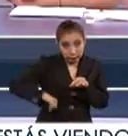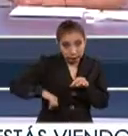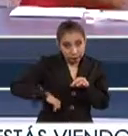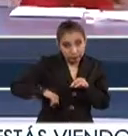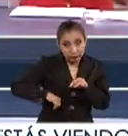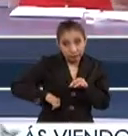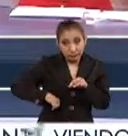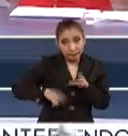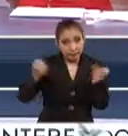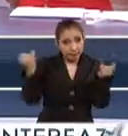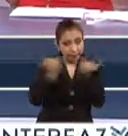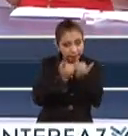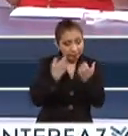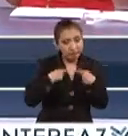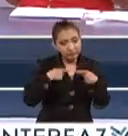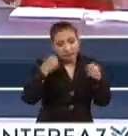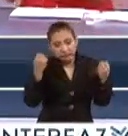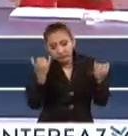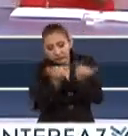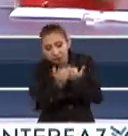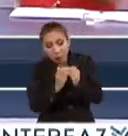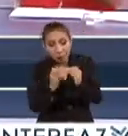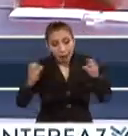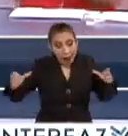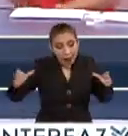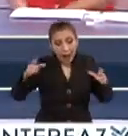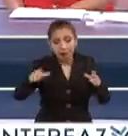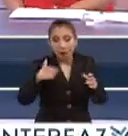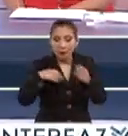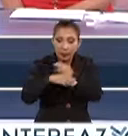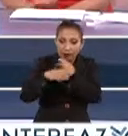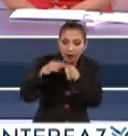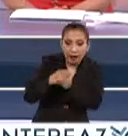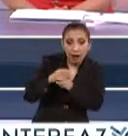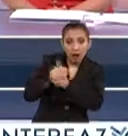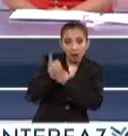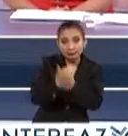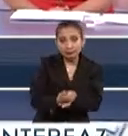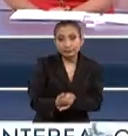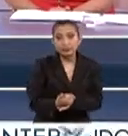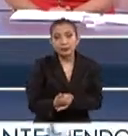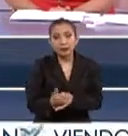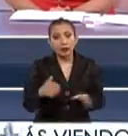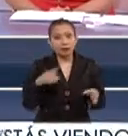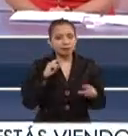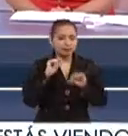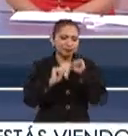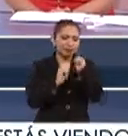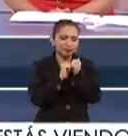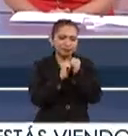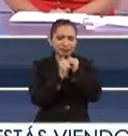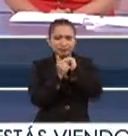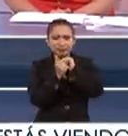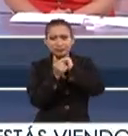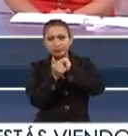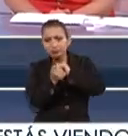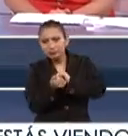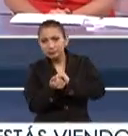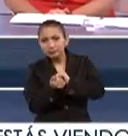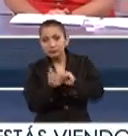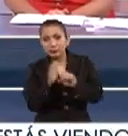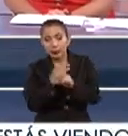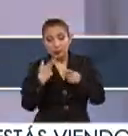interesadas? ¿Es la misma cantidad de personas? ¿Hay más herramientas, por supuesto, al alcance de las personas? La evolución ha sido muy lenta en el sentido